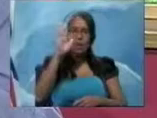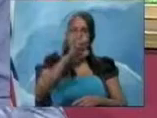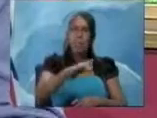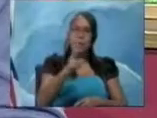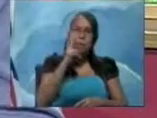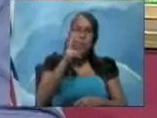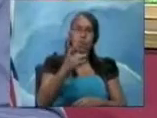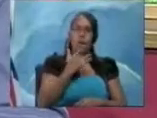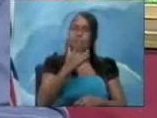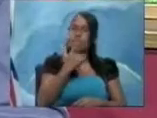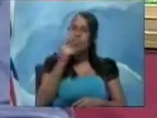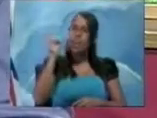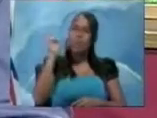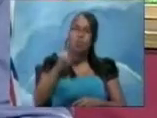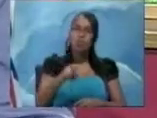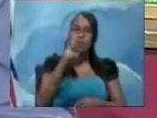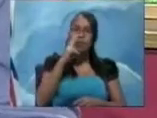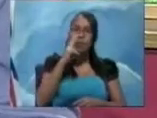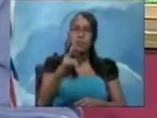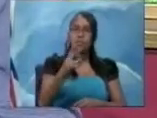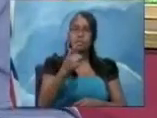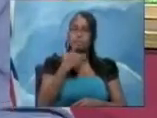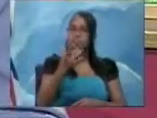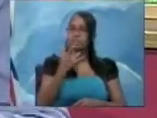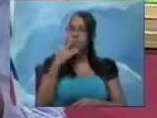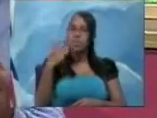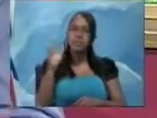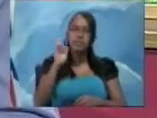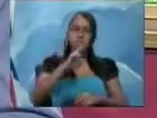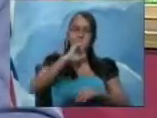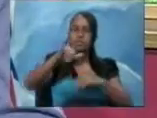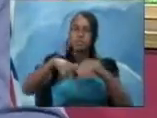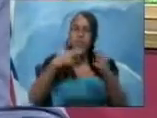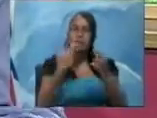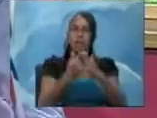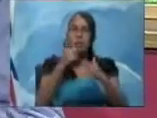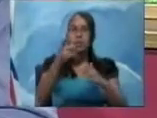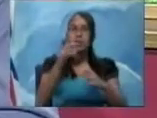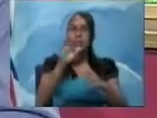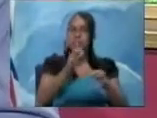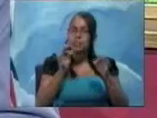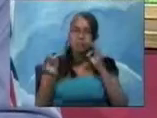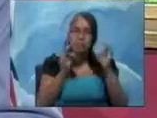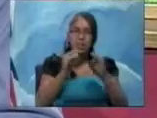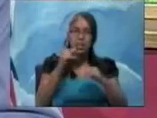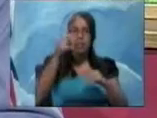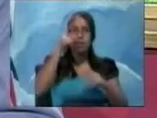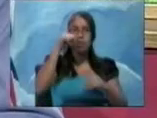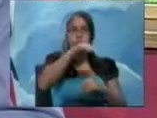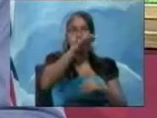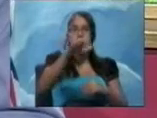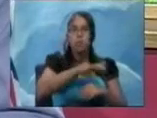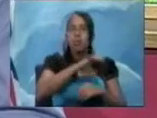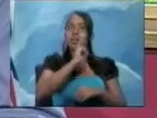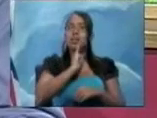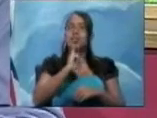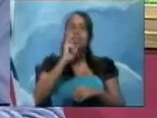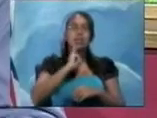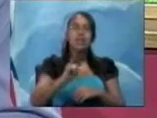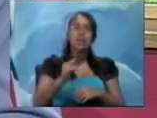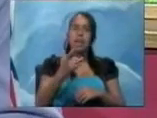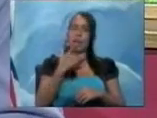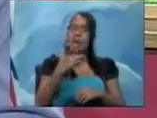algo que nunca habían visto que algo algo que nunca jamás ellos habían experimentado en el pueblo de Israel Algo